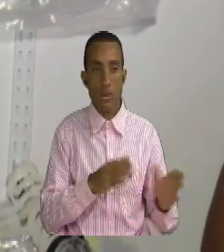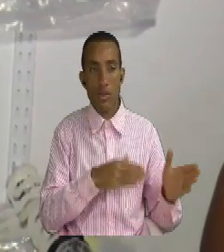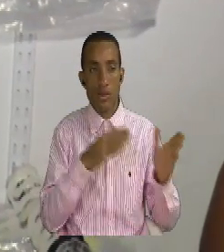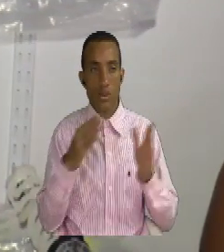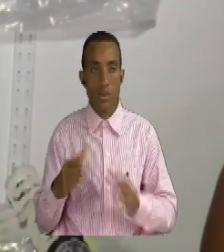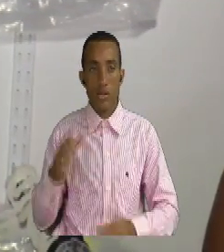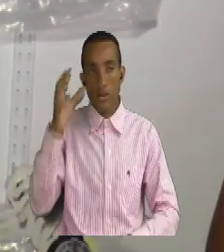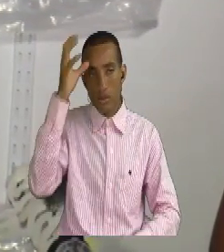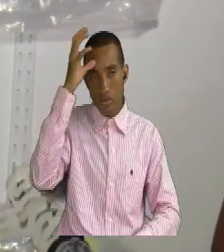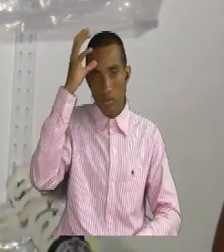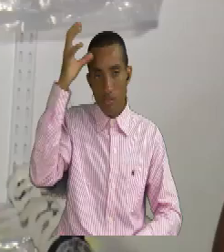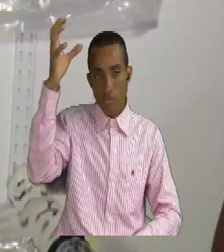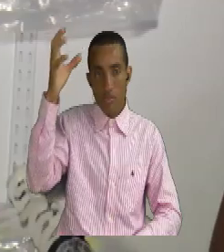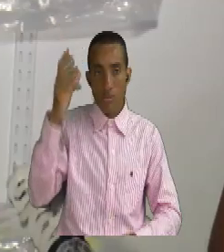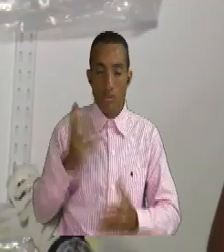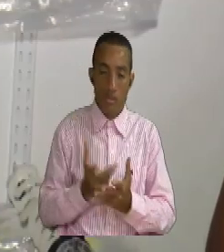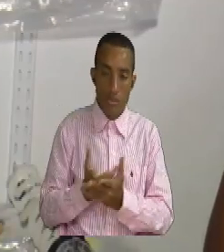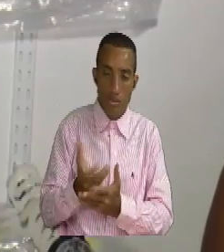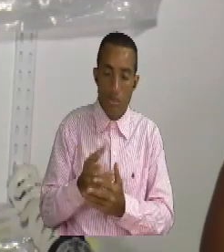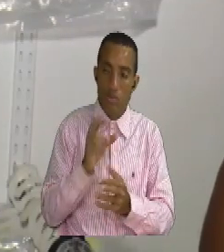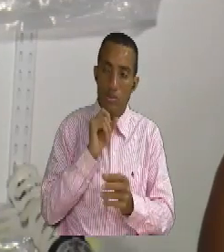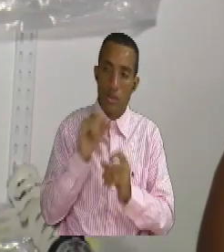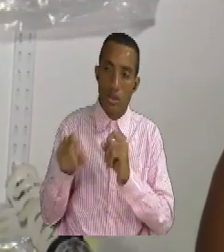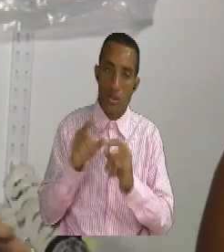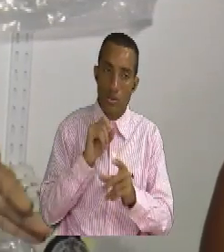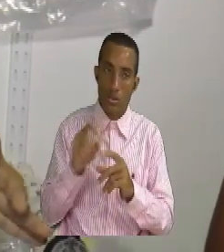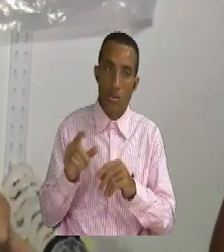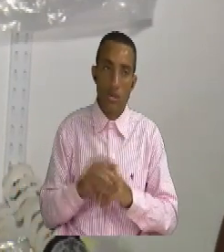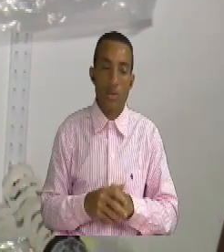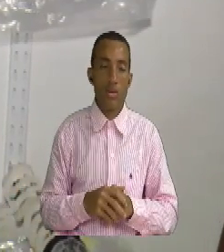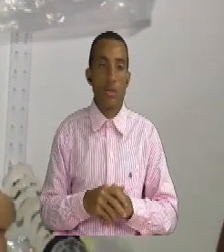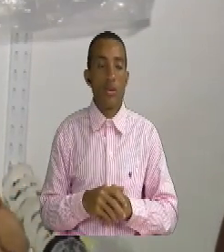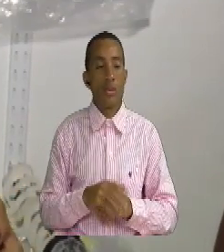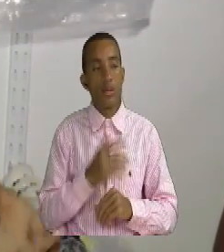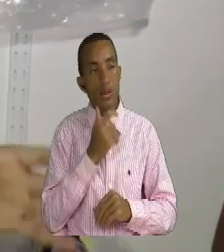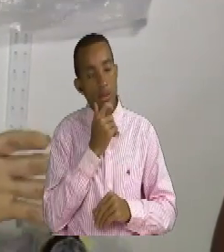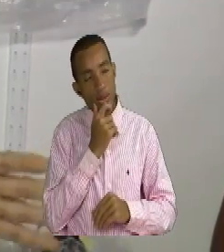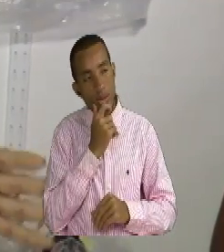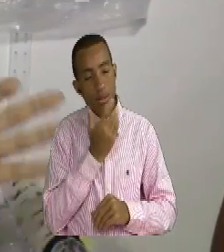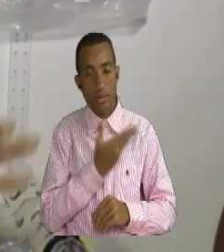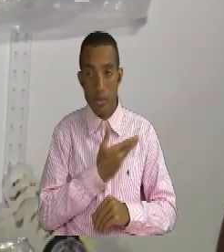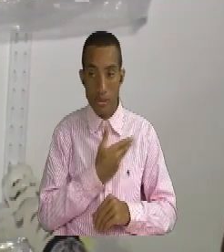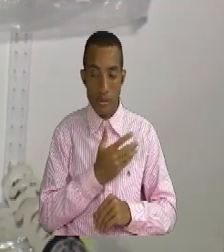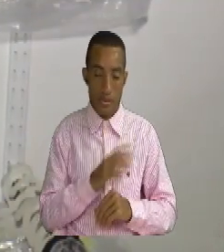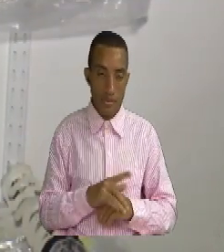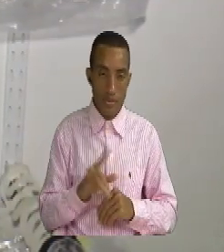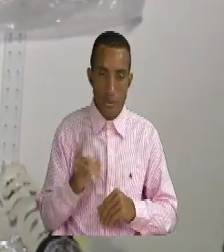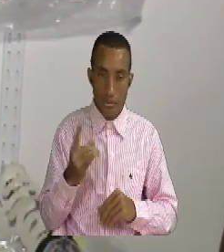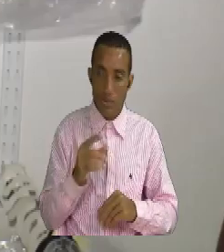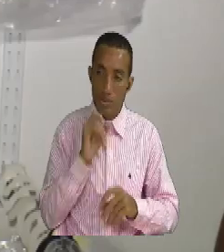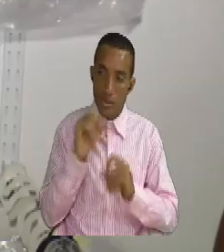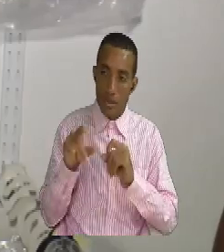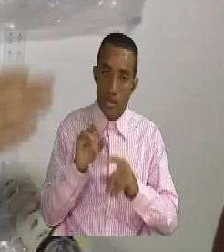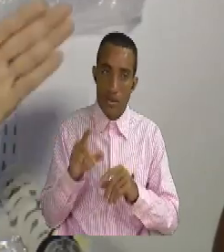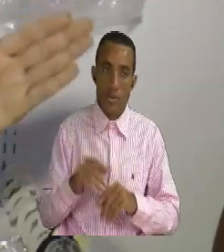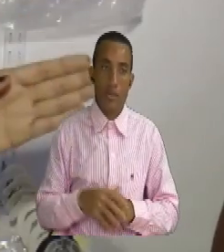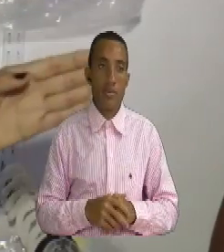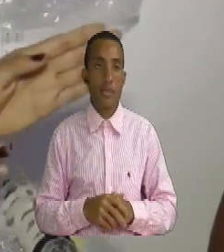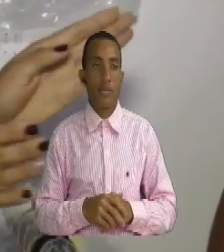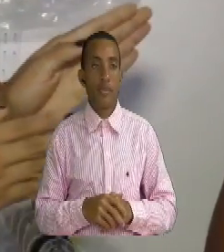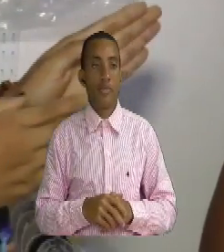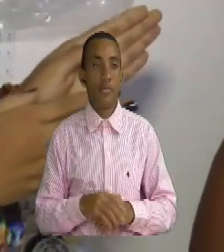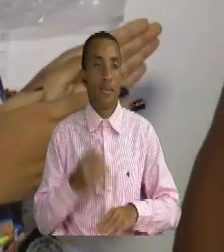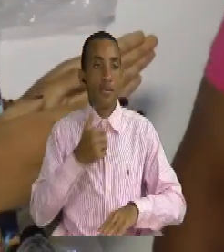expertos contándonos y respondiendo a todas aquellas preguntas que las madres lactantes y gestantes tengan en Barranca Bermeja.